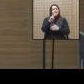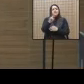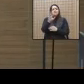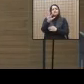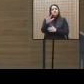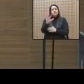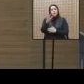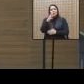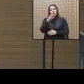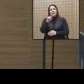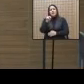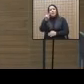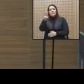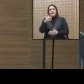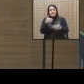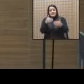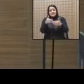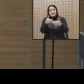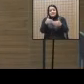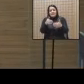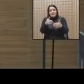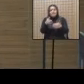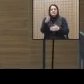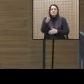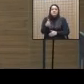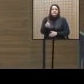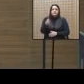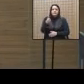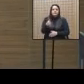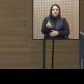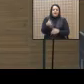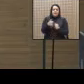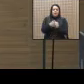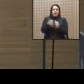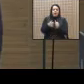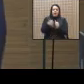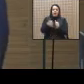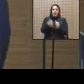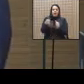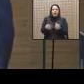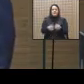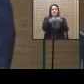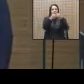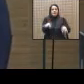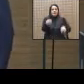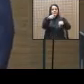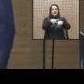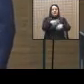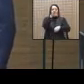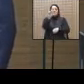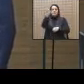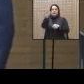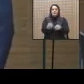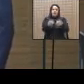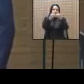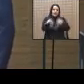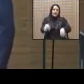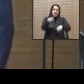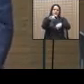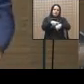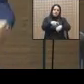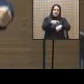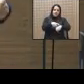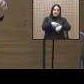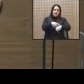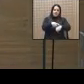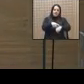es dilatar, hemos perdido tiempo y Costa Rica ha perdido tiempo. Y